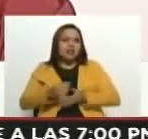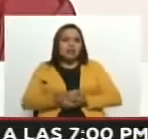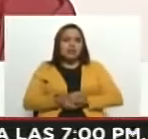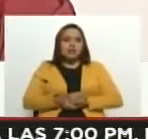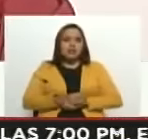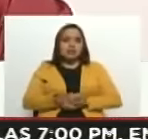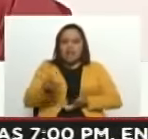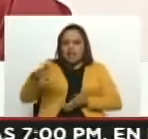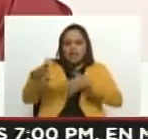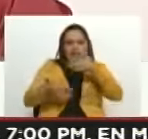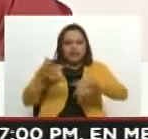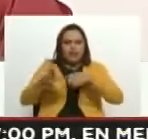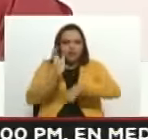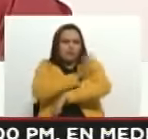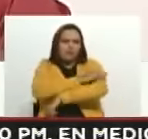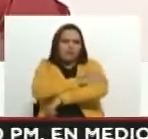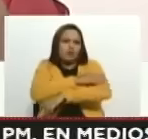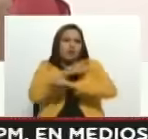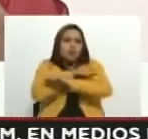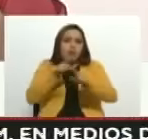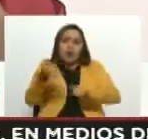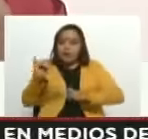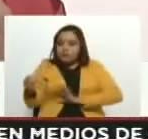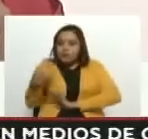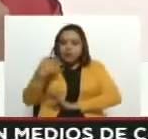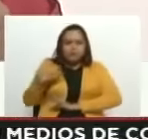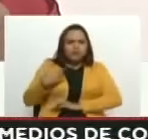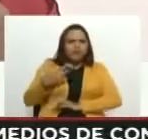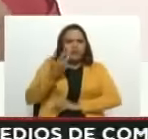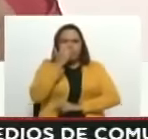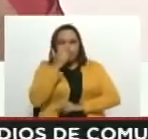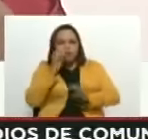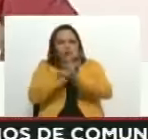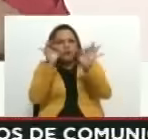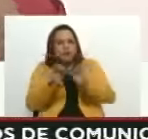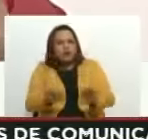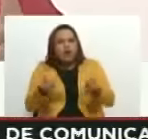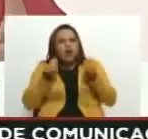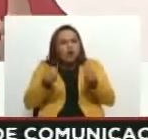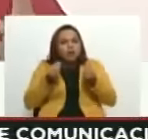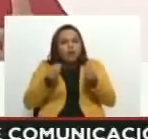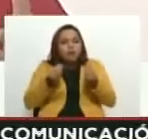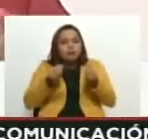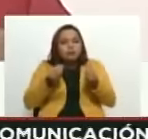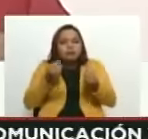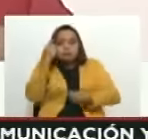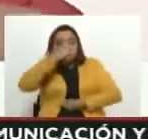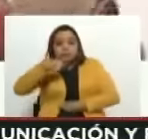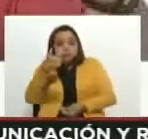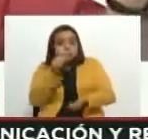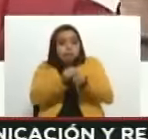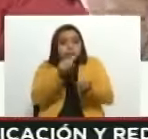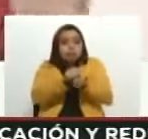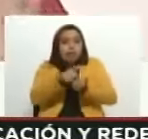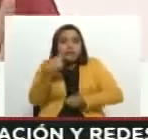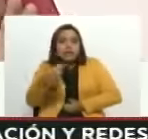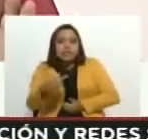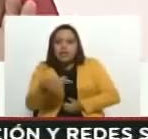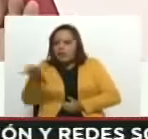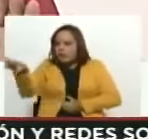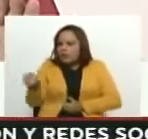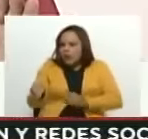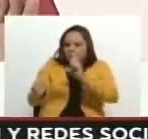este evento opositor, pero me llegó y me parece curioso la forma como descarada, como ellos dicen, pónmele tanto y quítale